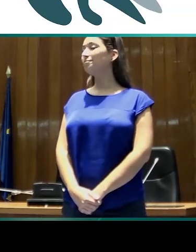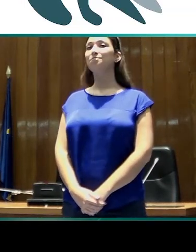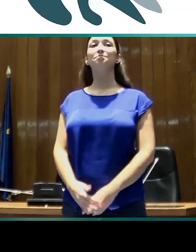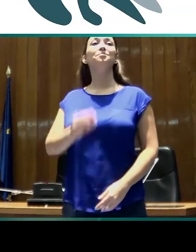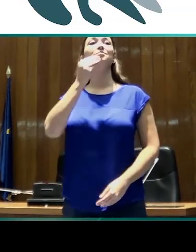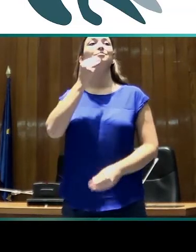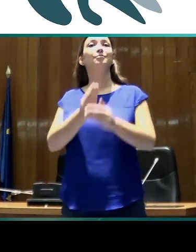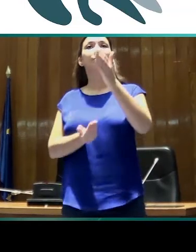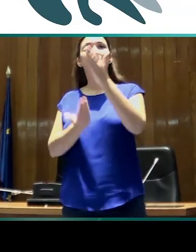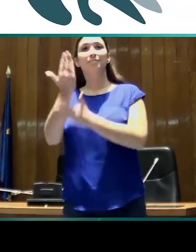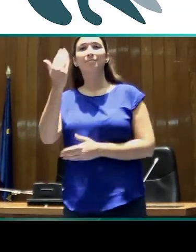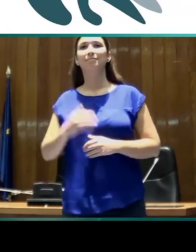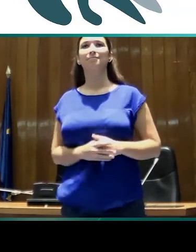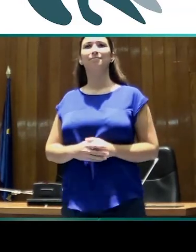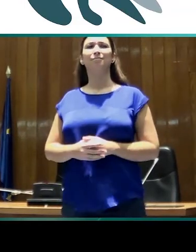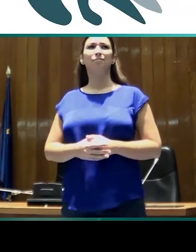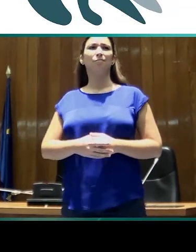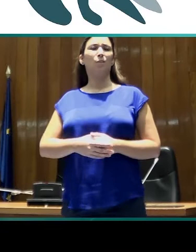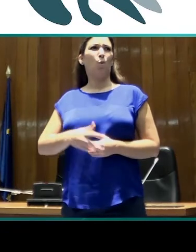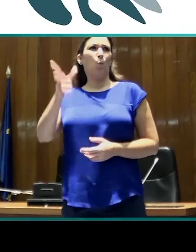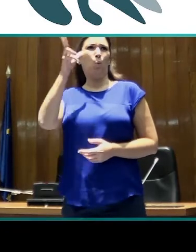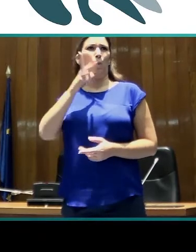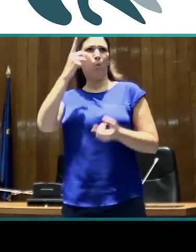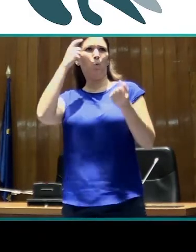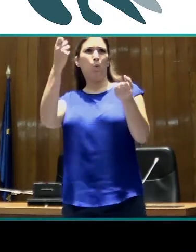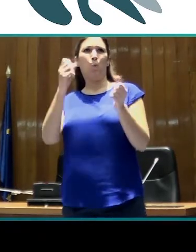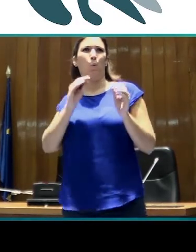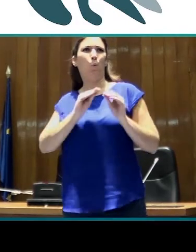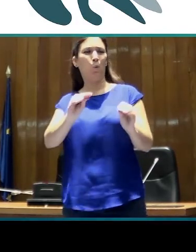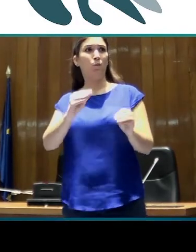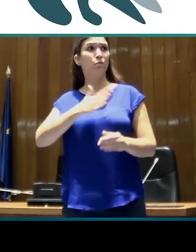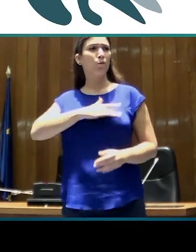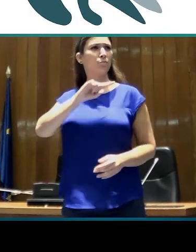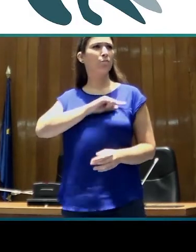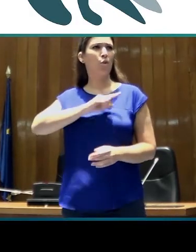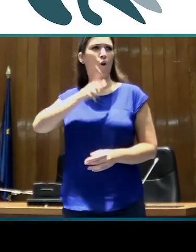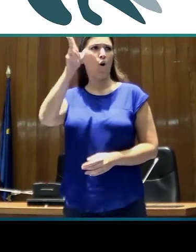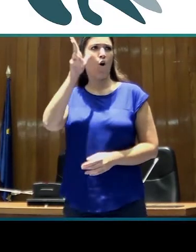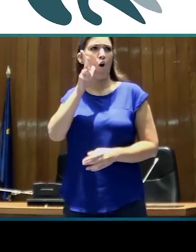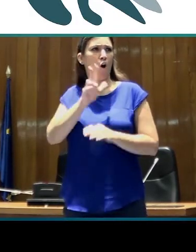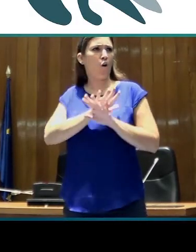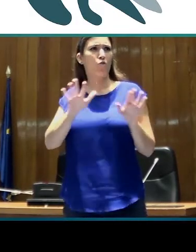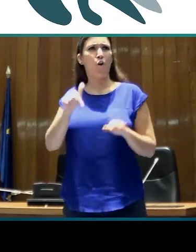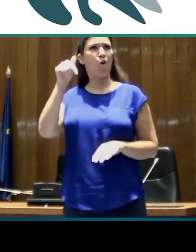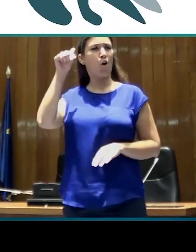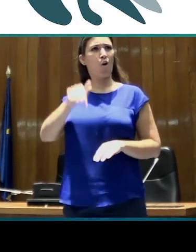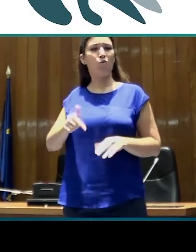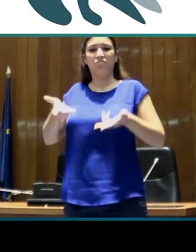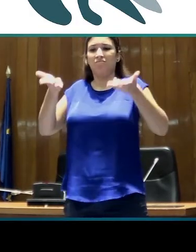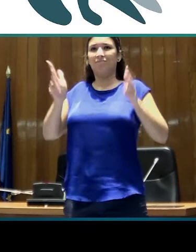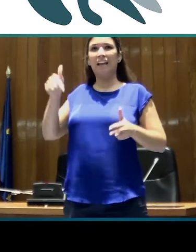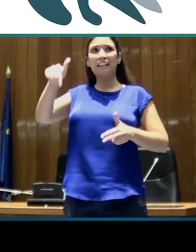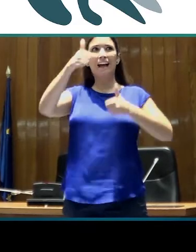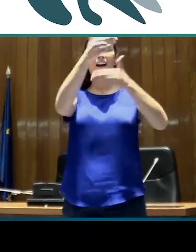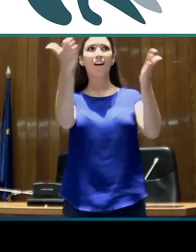Buenos días, dignísimas autoridades. Para mí es un honor estar hoy en esta